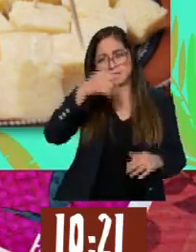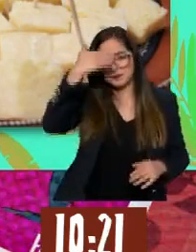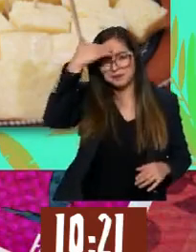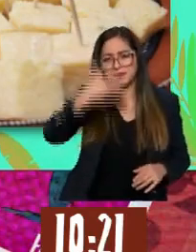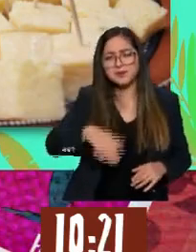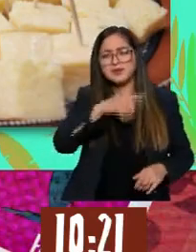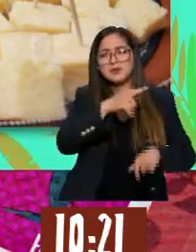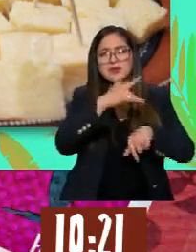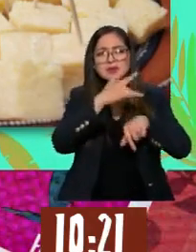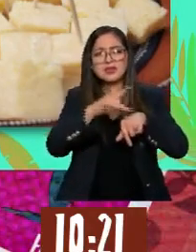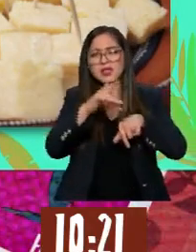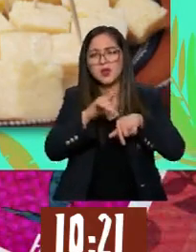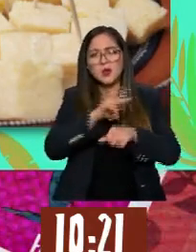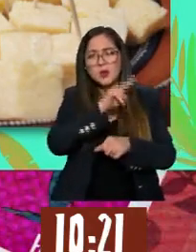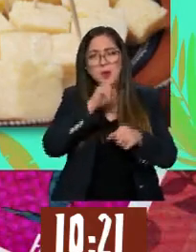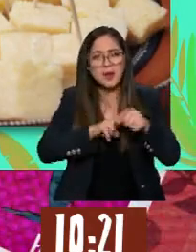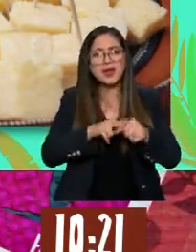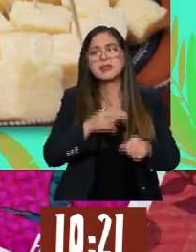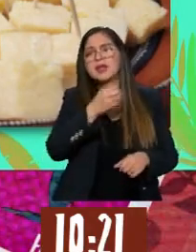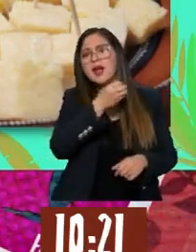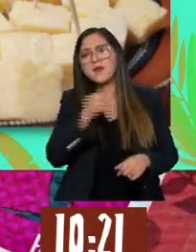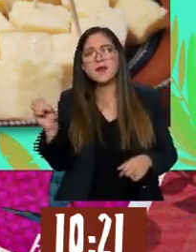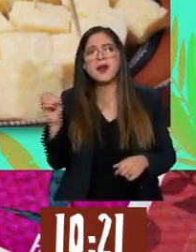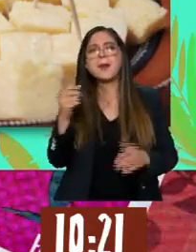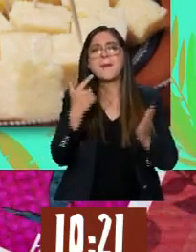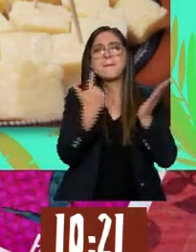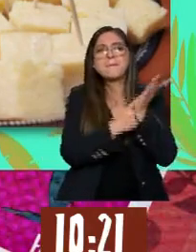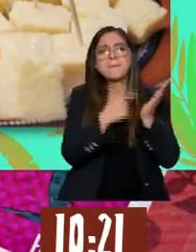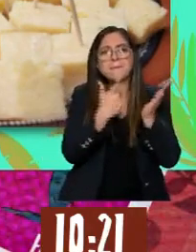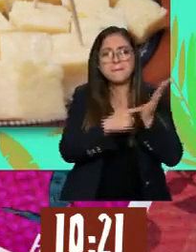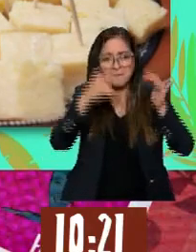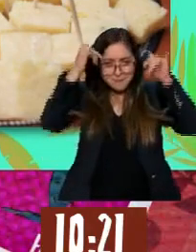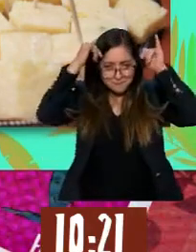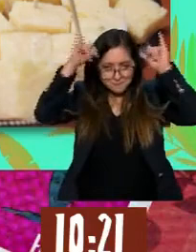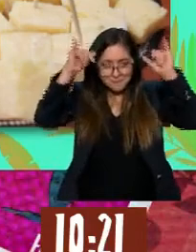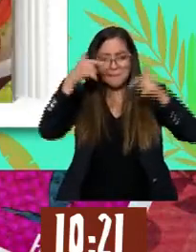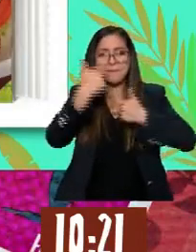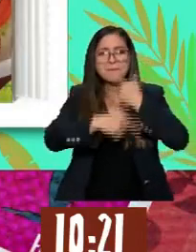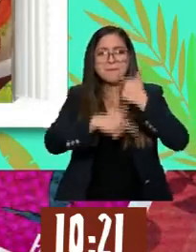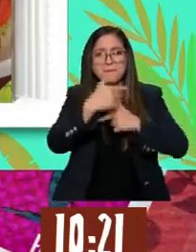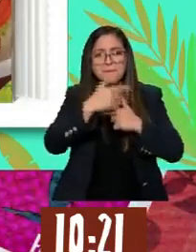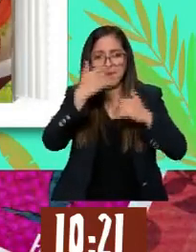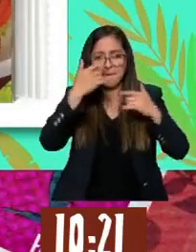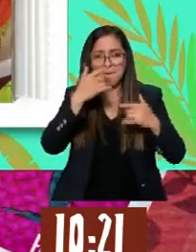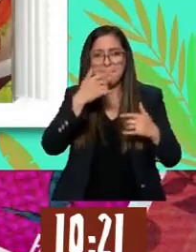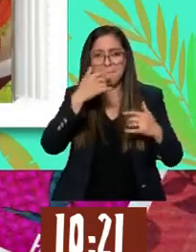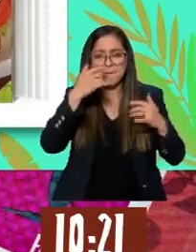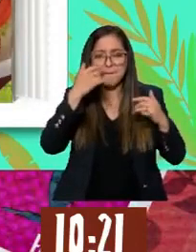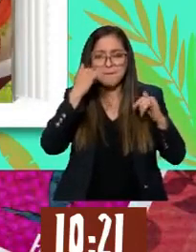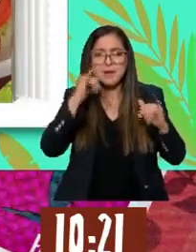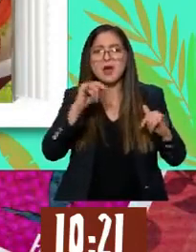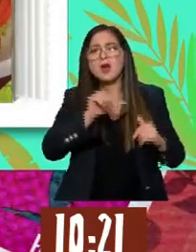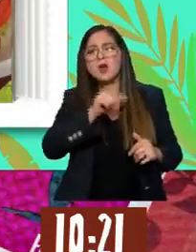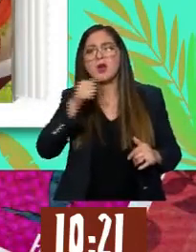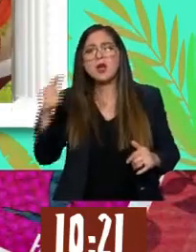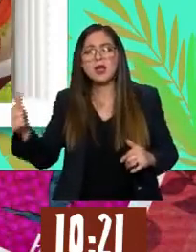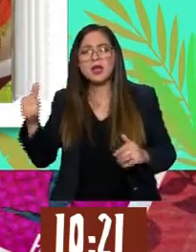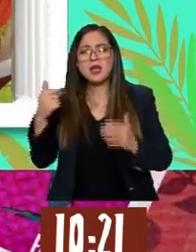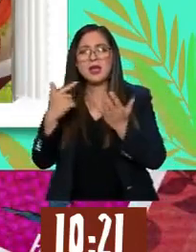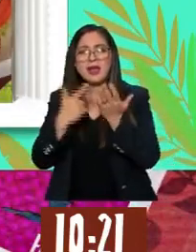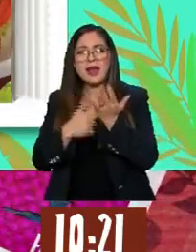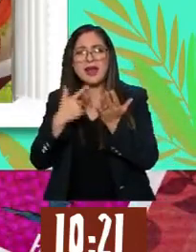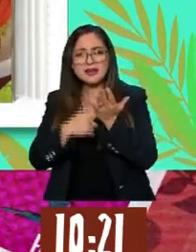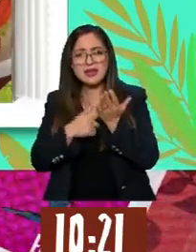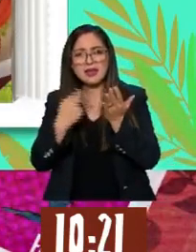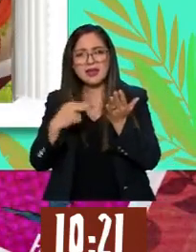con su grasita de leche de vaca y su proteína de leche de vaca, que se llama caseína.